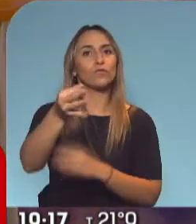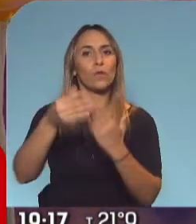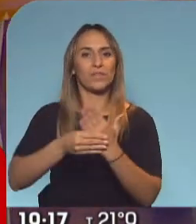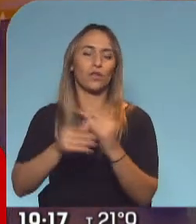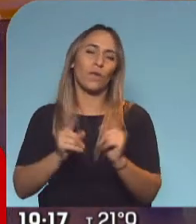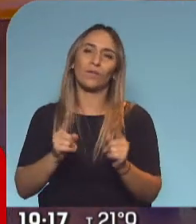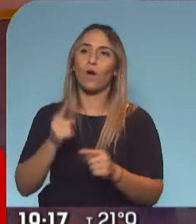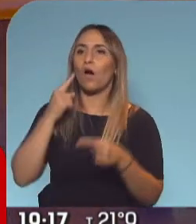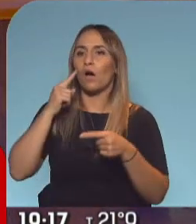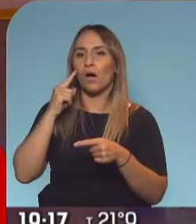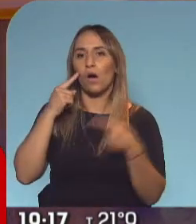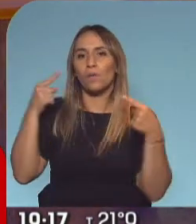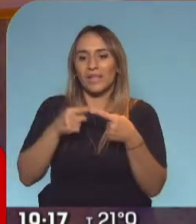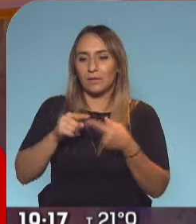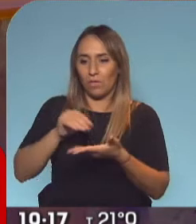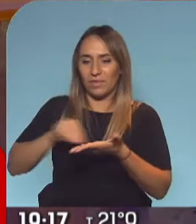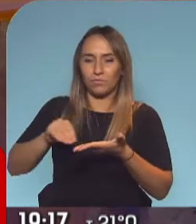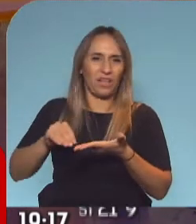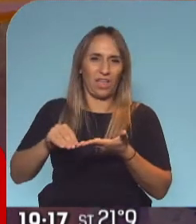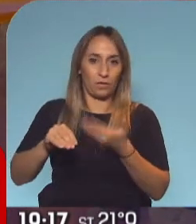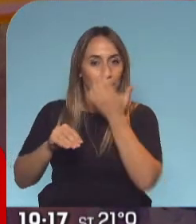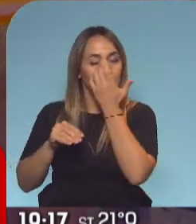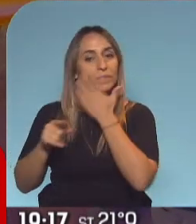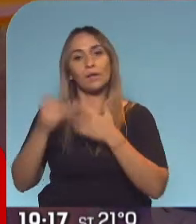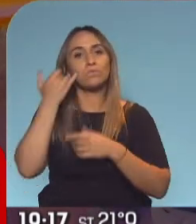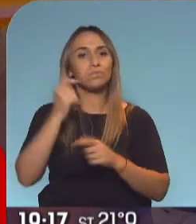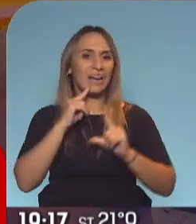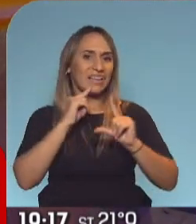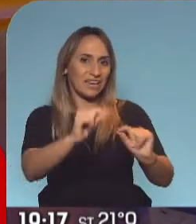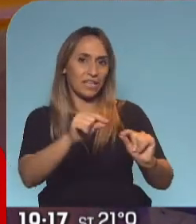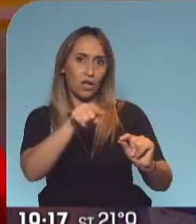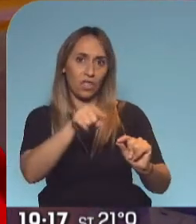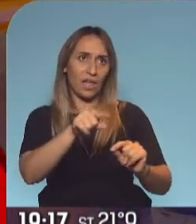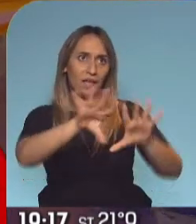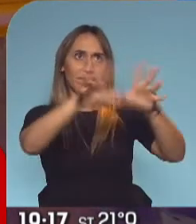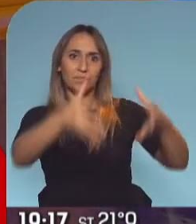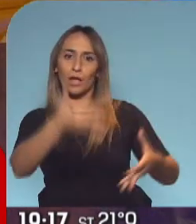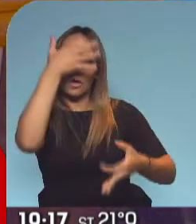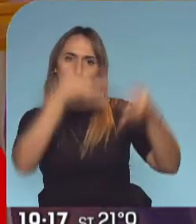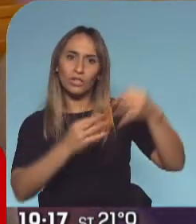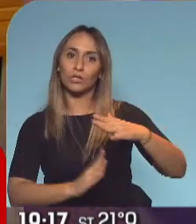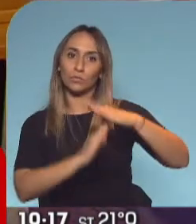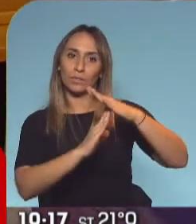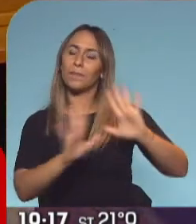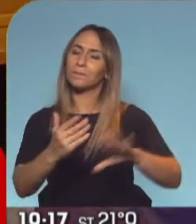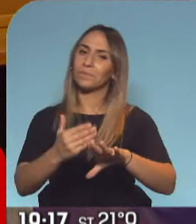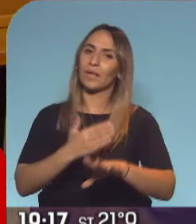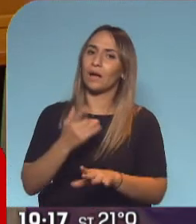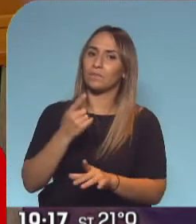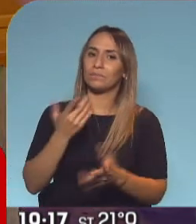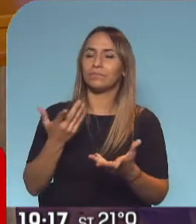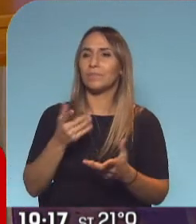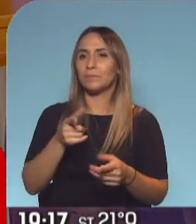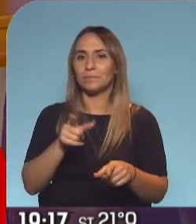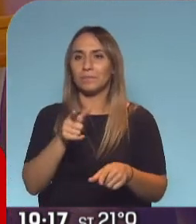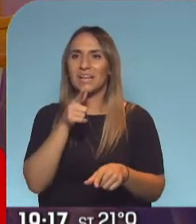ministro entrante de la cartera de Justicia, fue muy crítico de la Corte Suprema. Sí, lo hizo de entrada. Una pregunta que hay que responder, parecemos